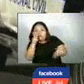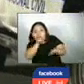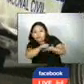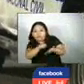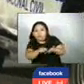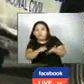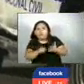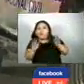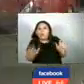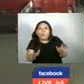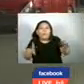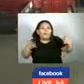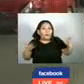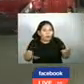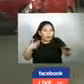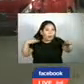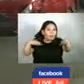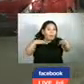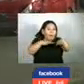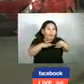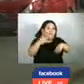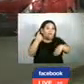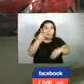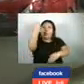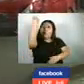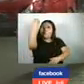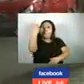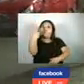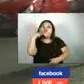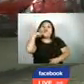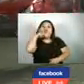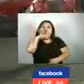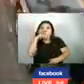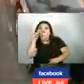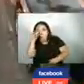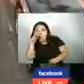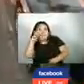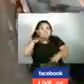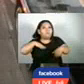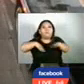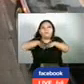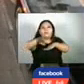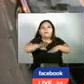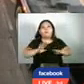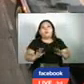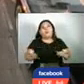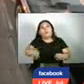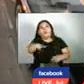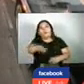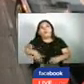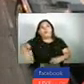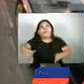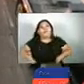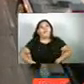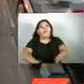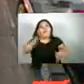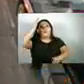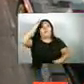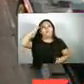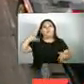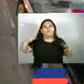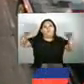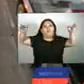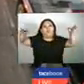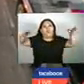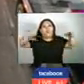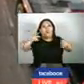preliminares indican que todo ocurrió por no respetar el semáforo en rojo. Otro accidente ocurrió en el Boulevard Constitución. Un